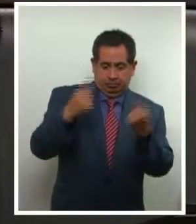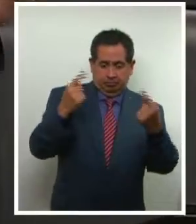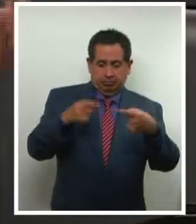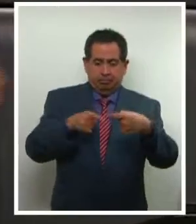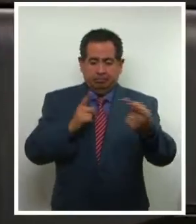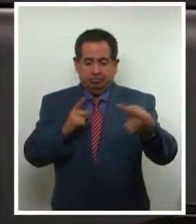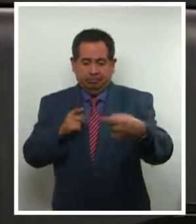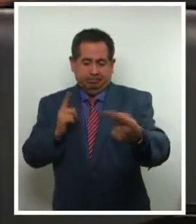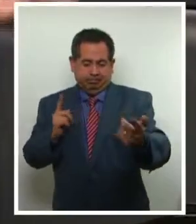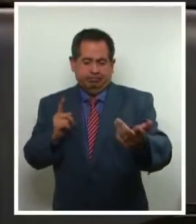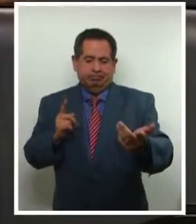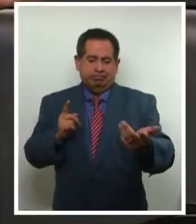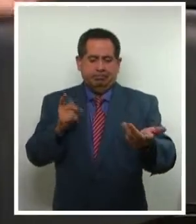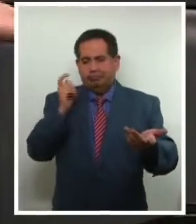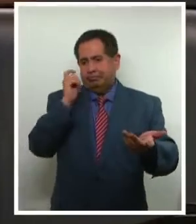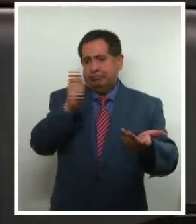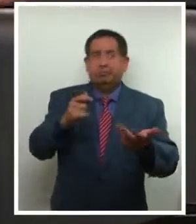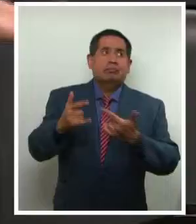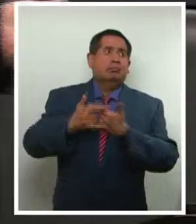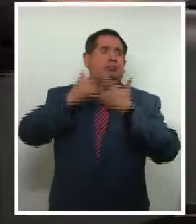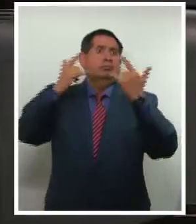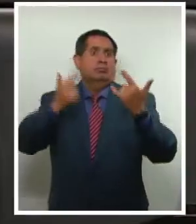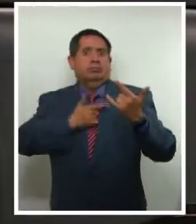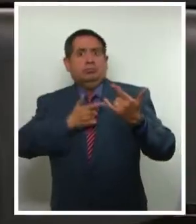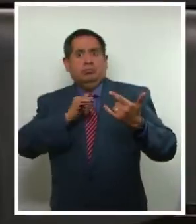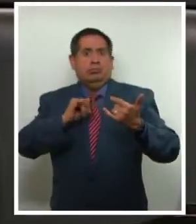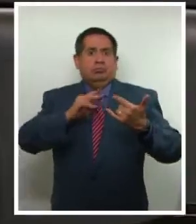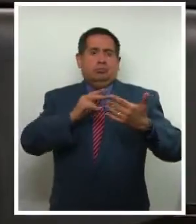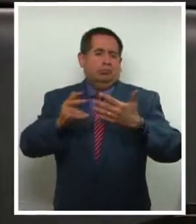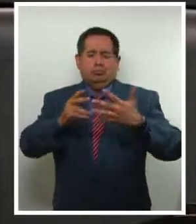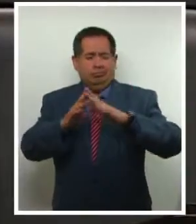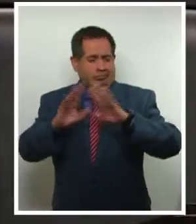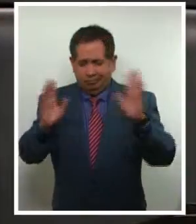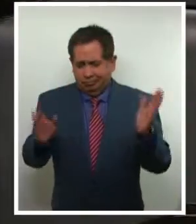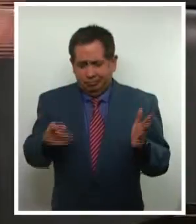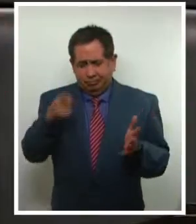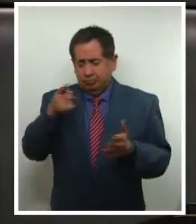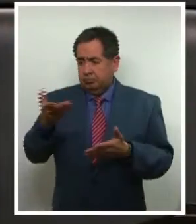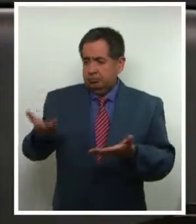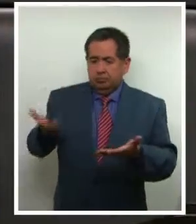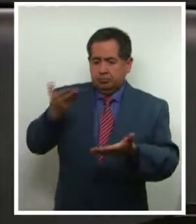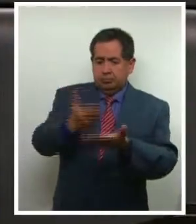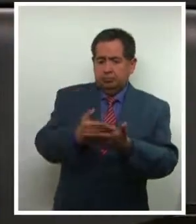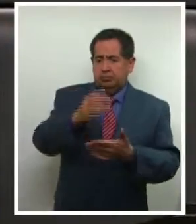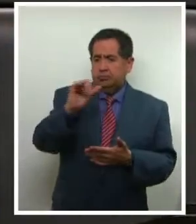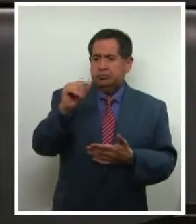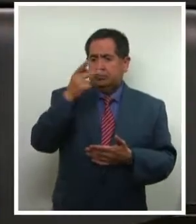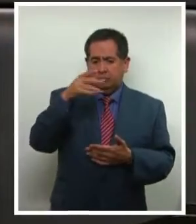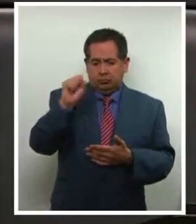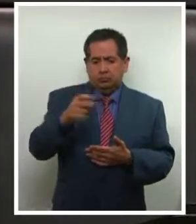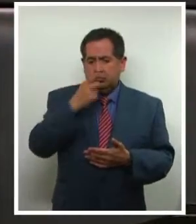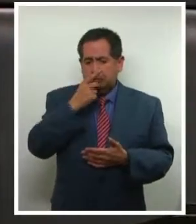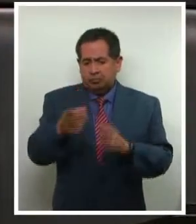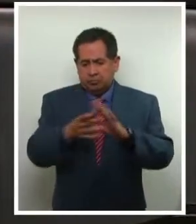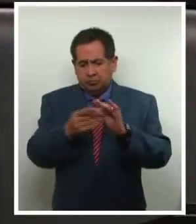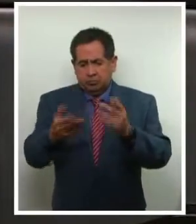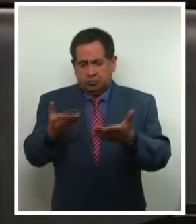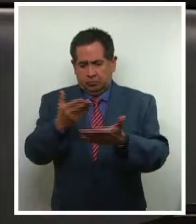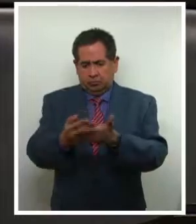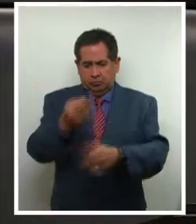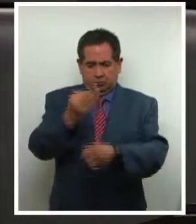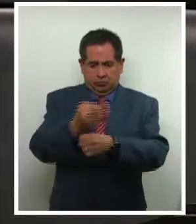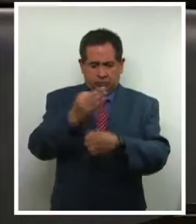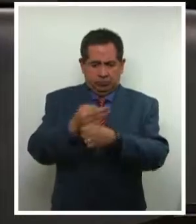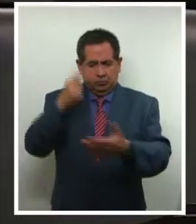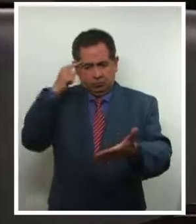cada uno respecto a qué parte de la historia lo significa, creo que el planteamiento del diputado Jackson nos convoca en este